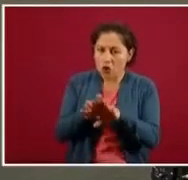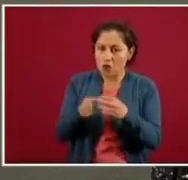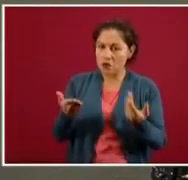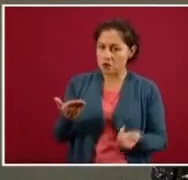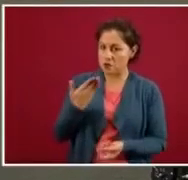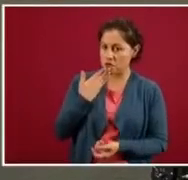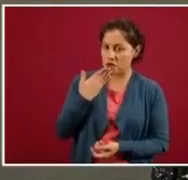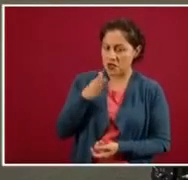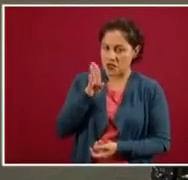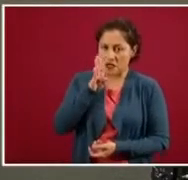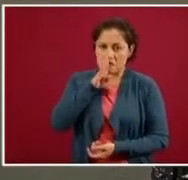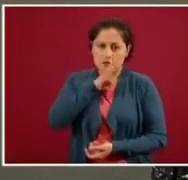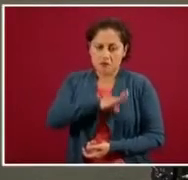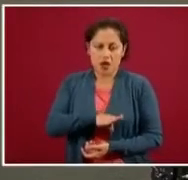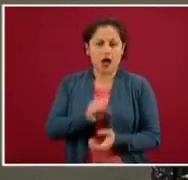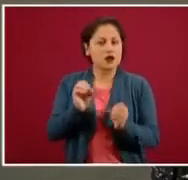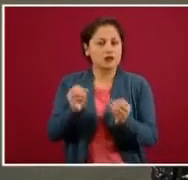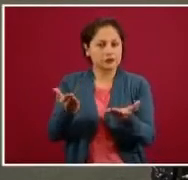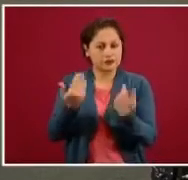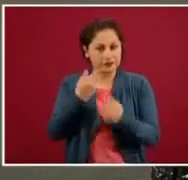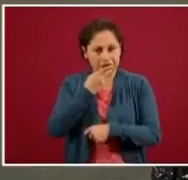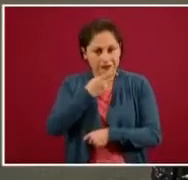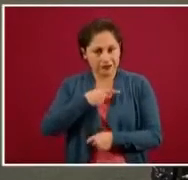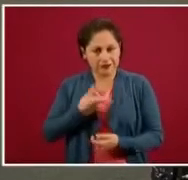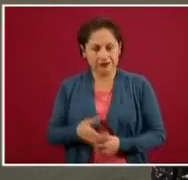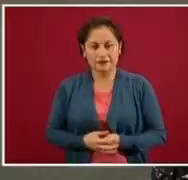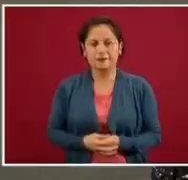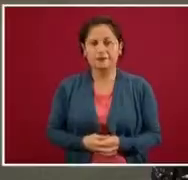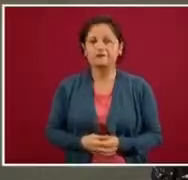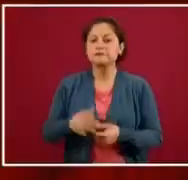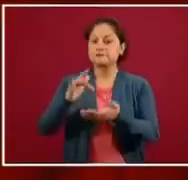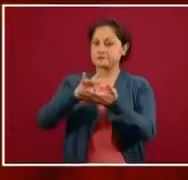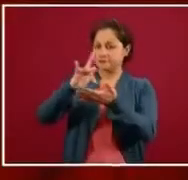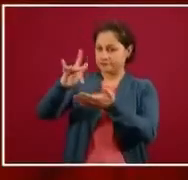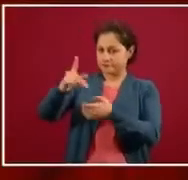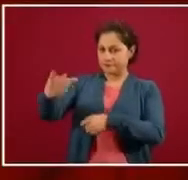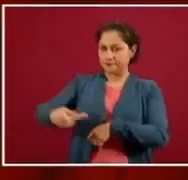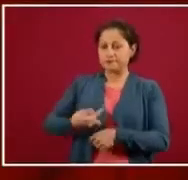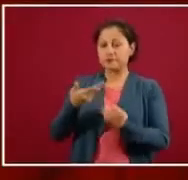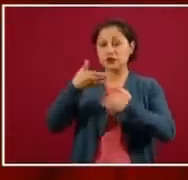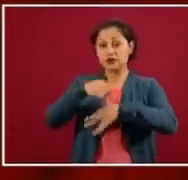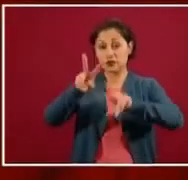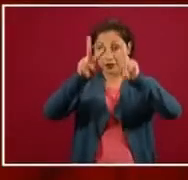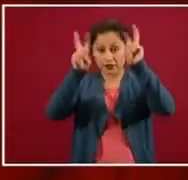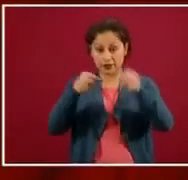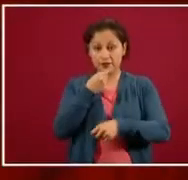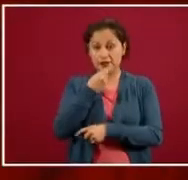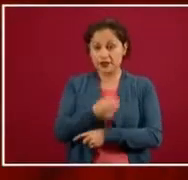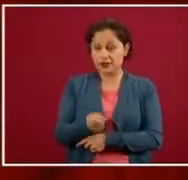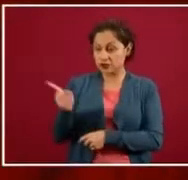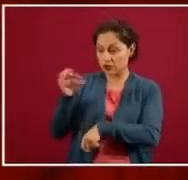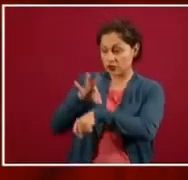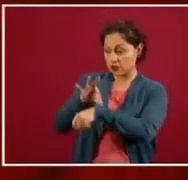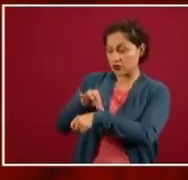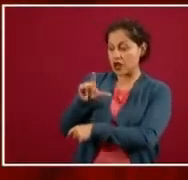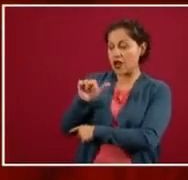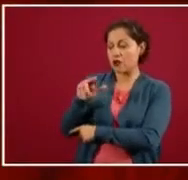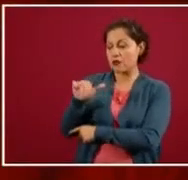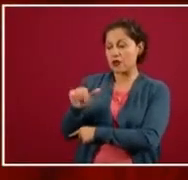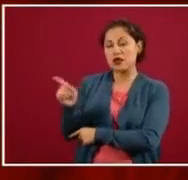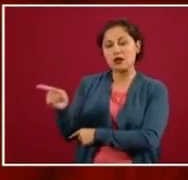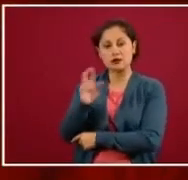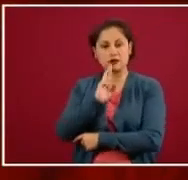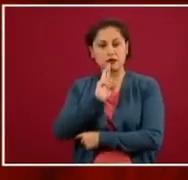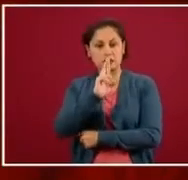mal, o algo así. Gracias por la pregunta sobre los niños. Le voy a pedir al doctor Alomía si lo contesta.